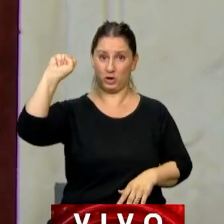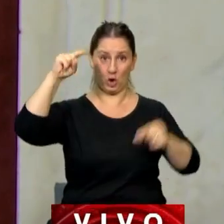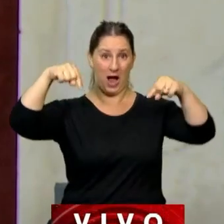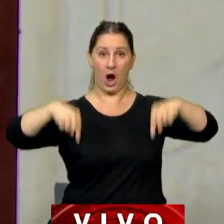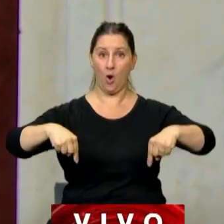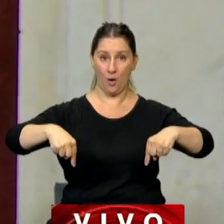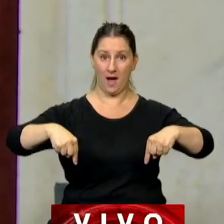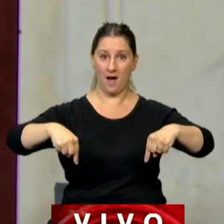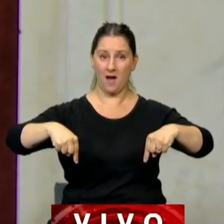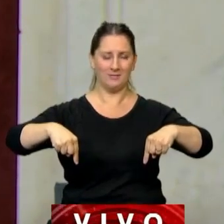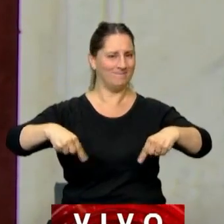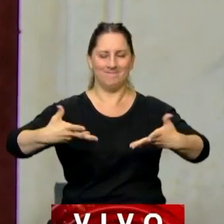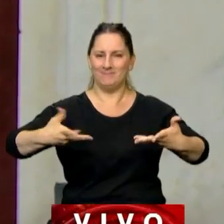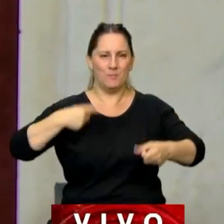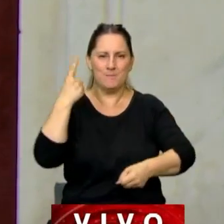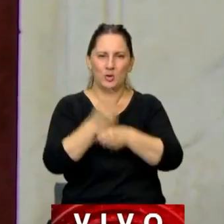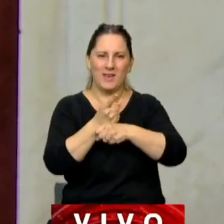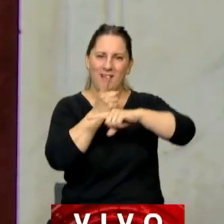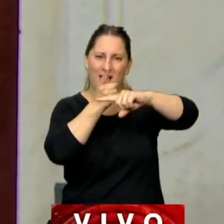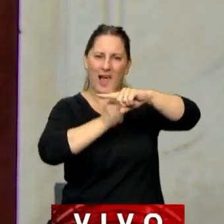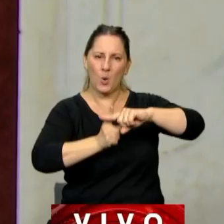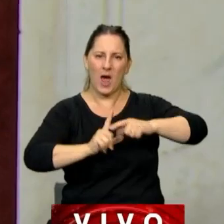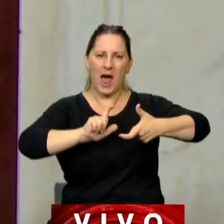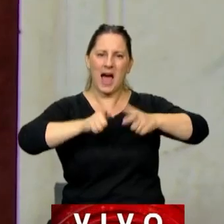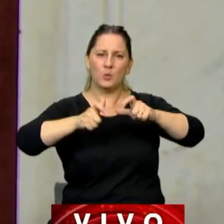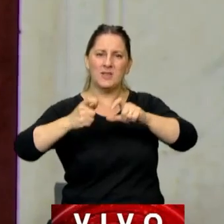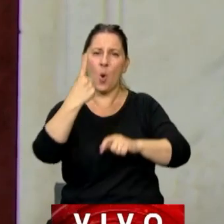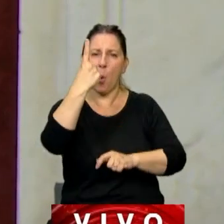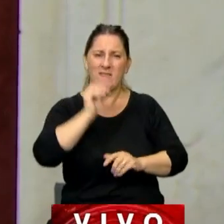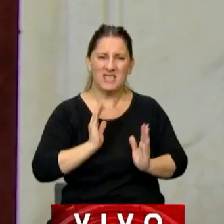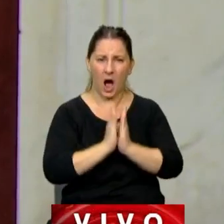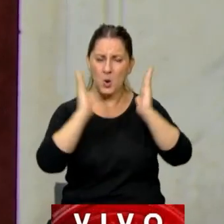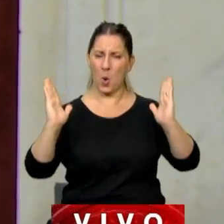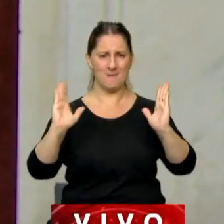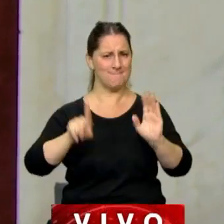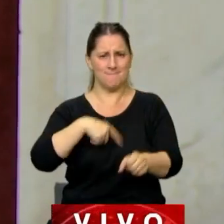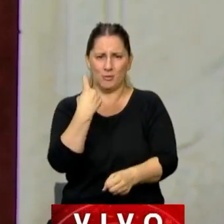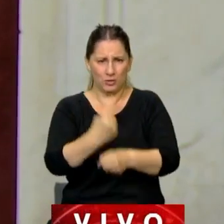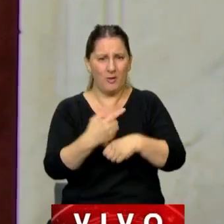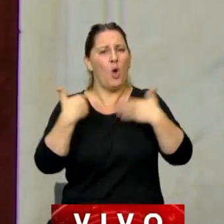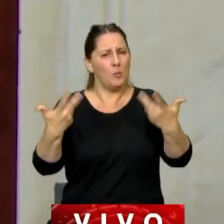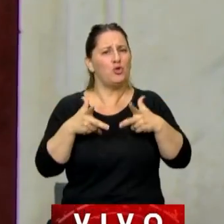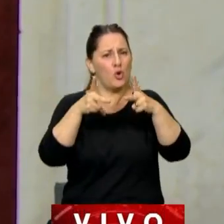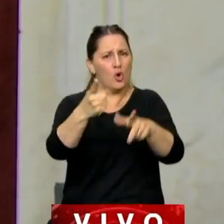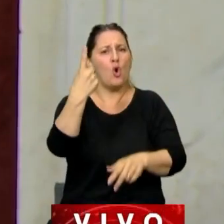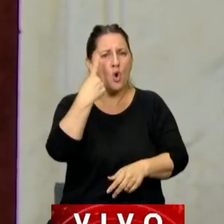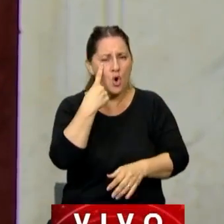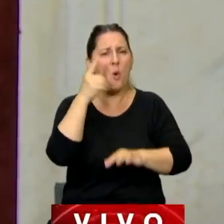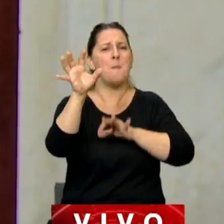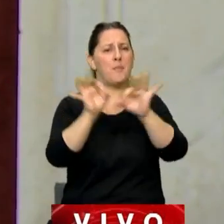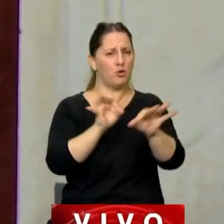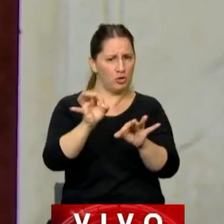estamos teniendo, es imposible que se actualice solo cada un año. Por eso planteo que tengamos en cuenta los proyectos, yo he